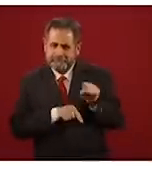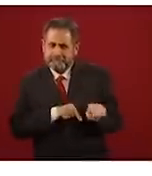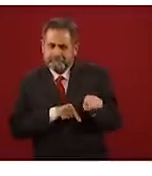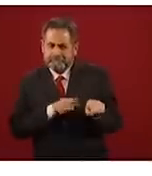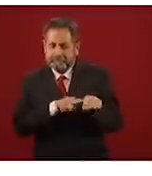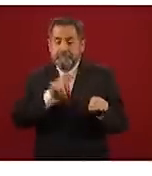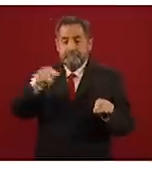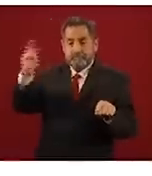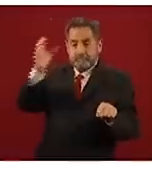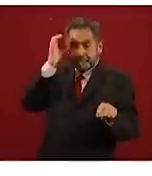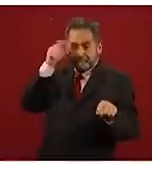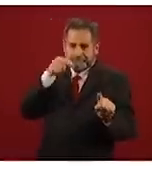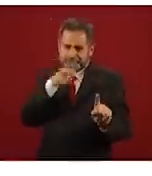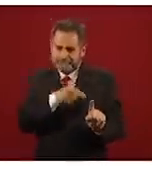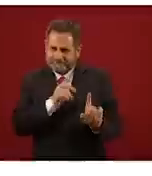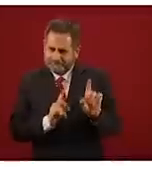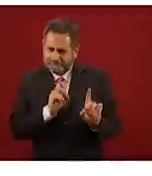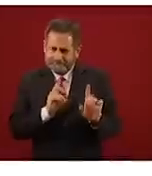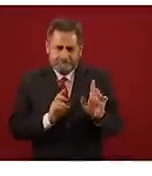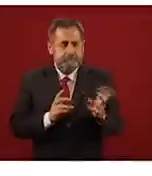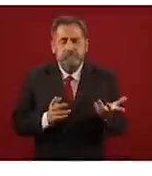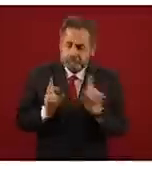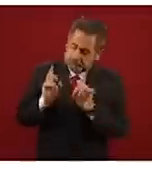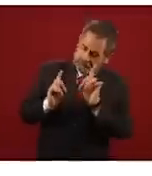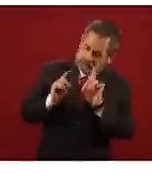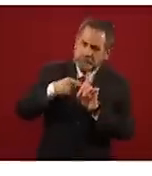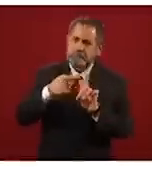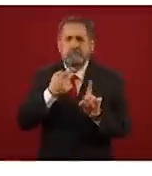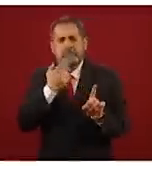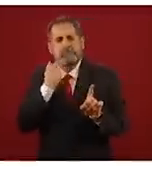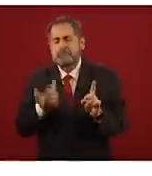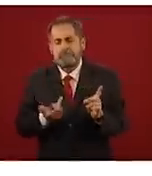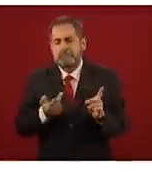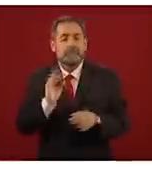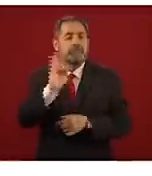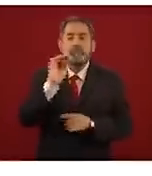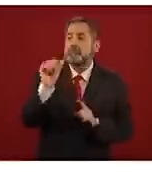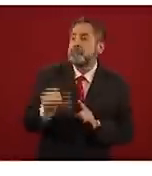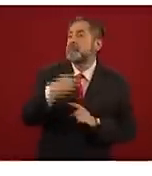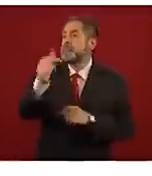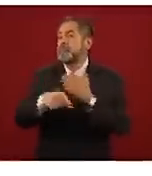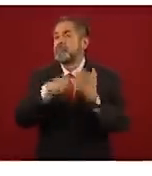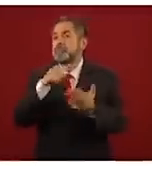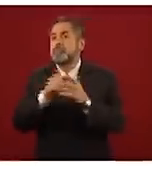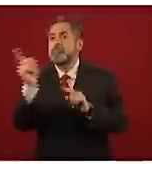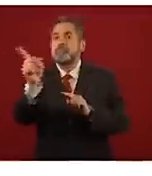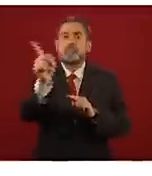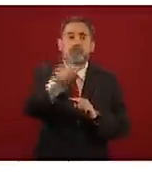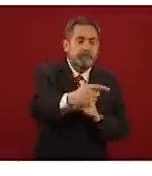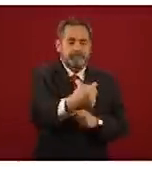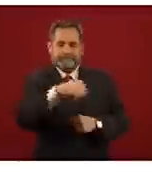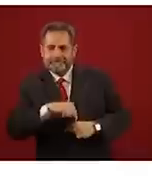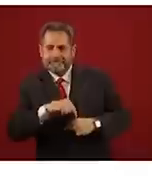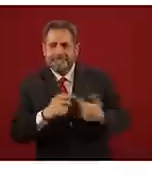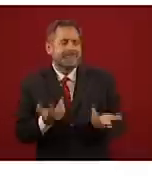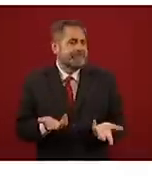China seguramente ya no va a ser un criterio útil, porque podrá ser que alguien proveniente de otro lugar sea quien introduzca el